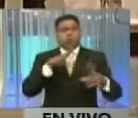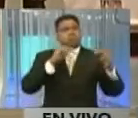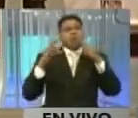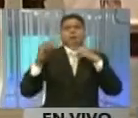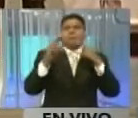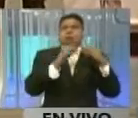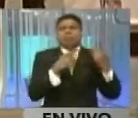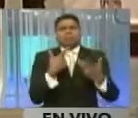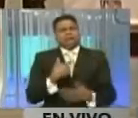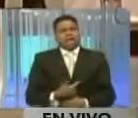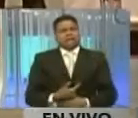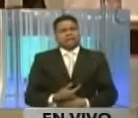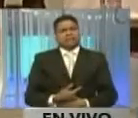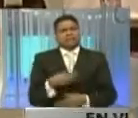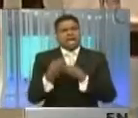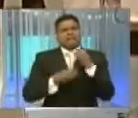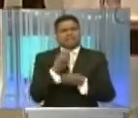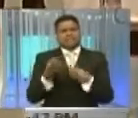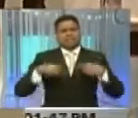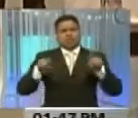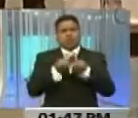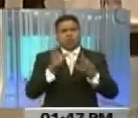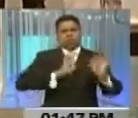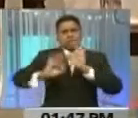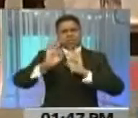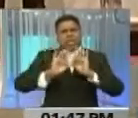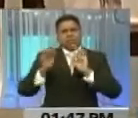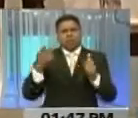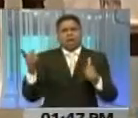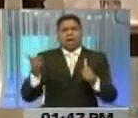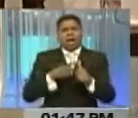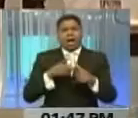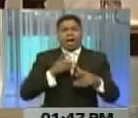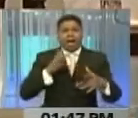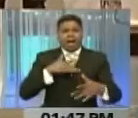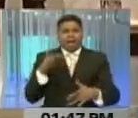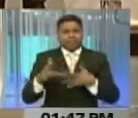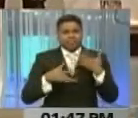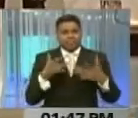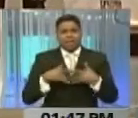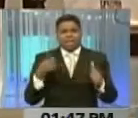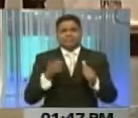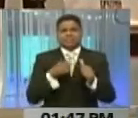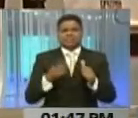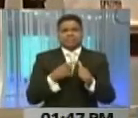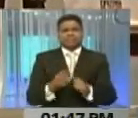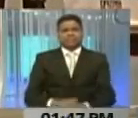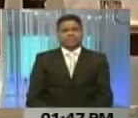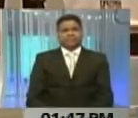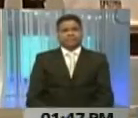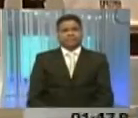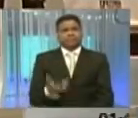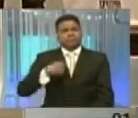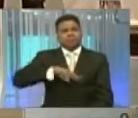y podamos hacer del teatro la actividad principal de la ciudad de Caracas ese día. Vamos a